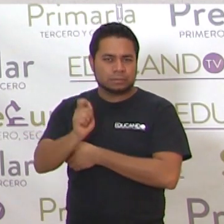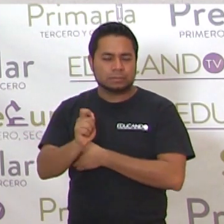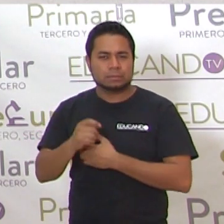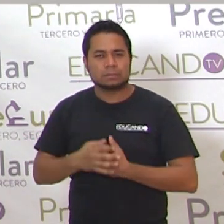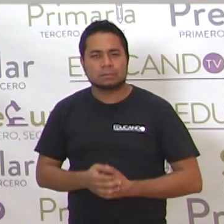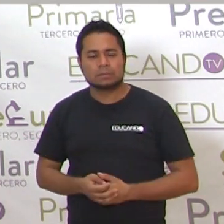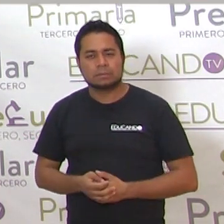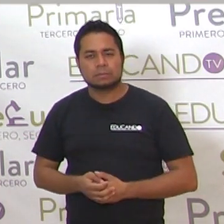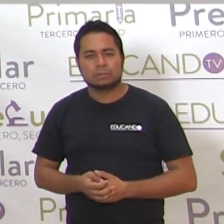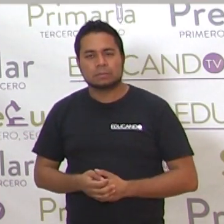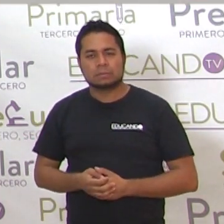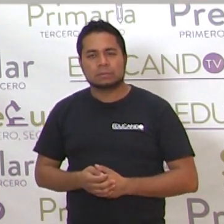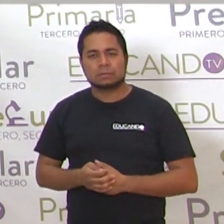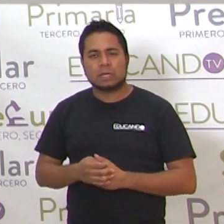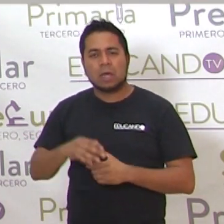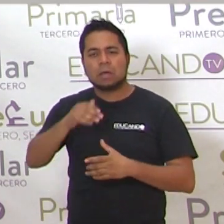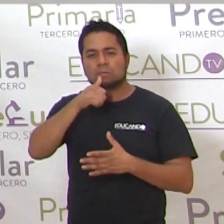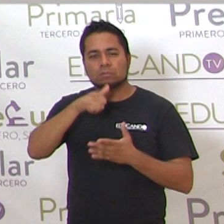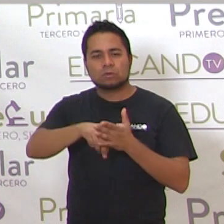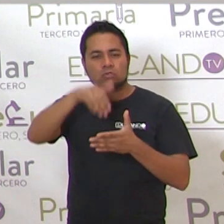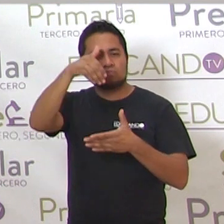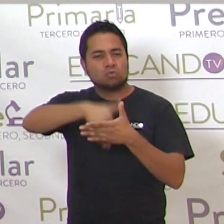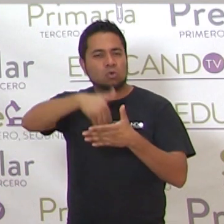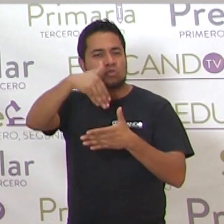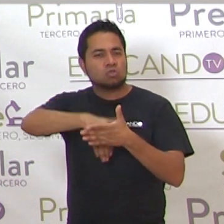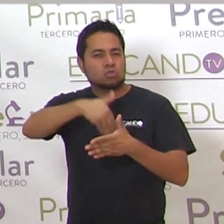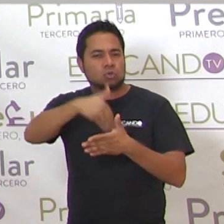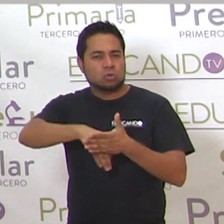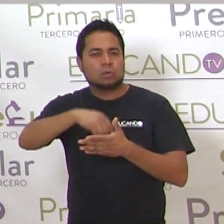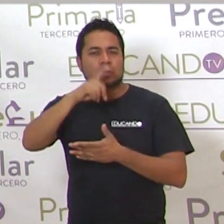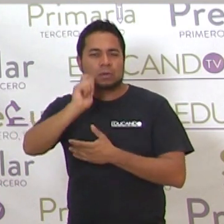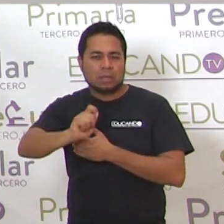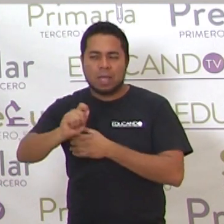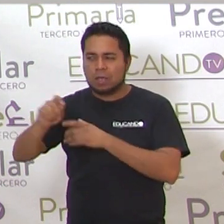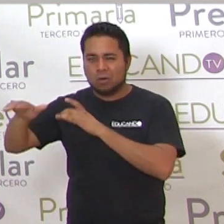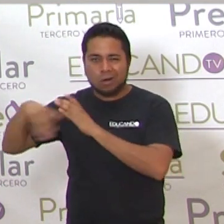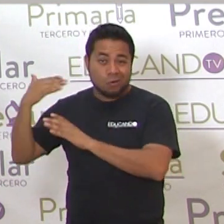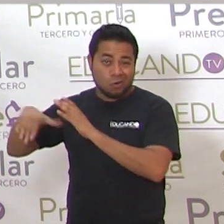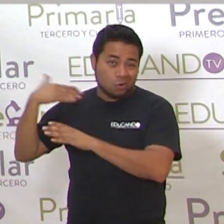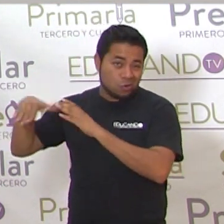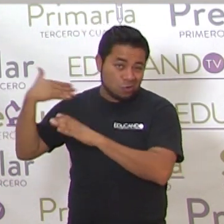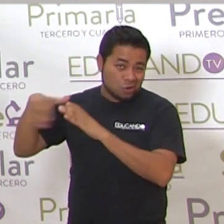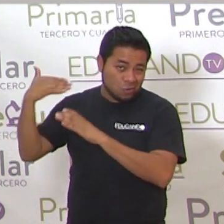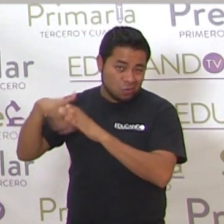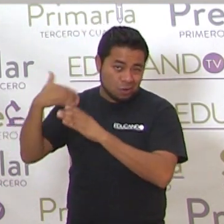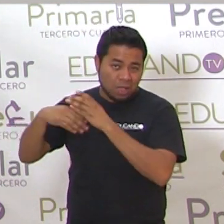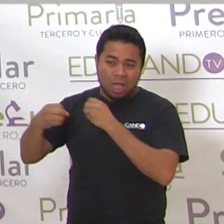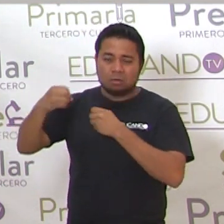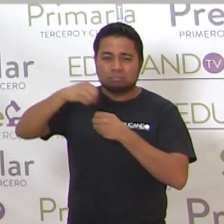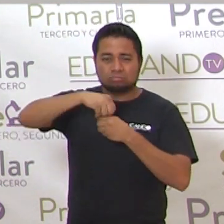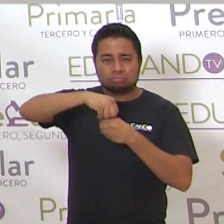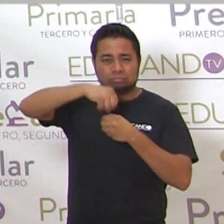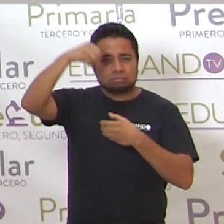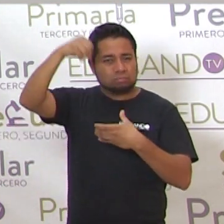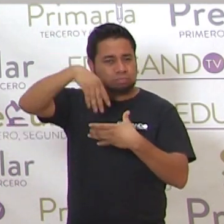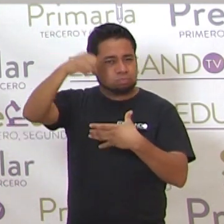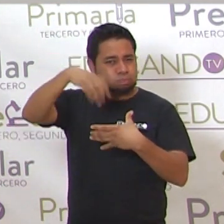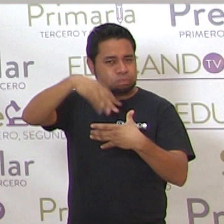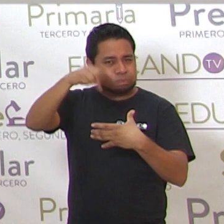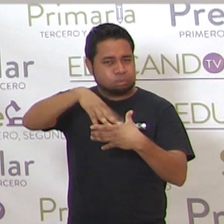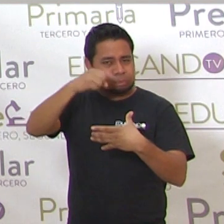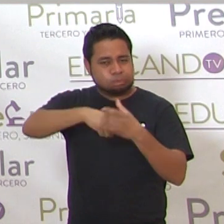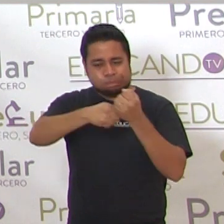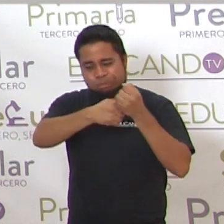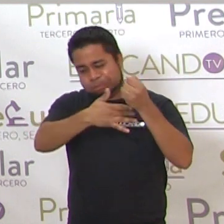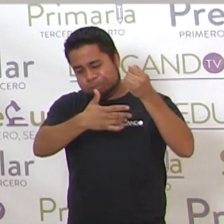el buzón el buzón a dónde te van a llegar todas y cada una todos y cada uno de